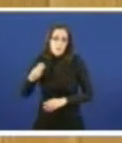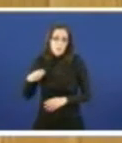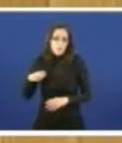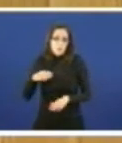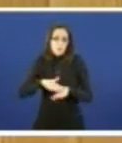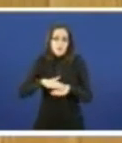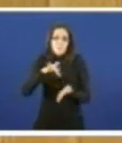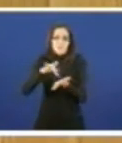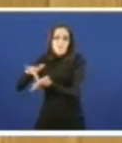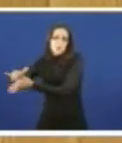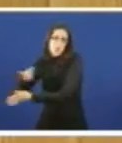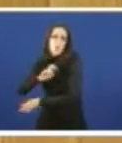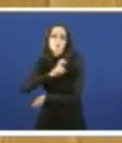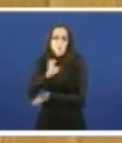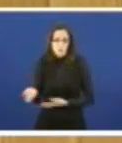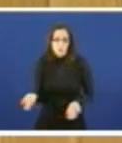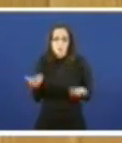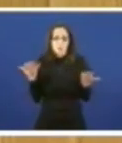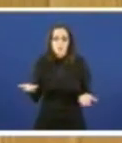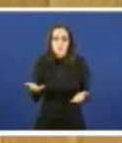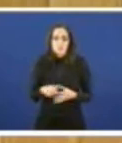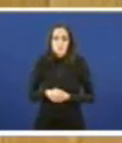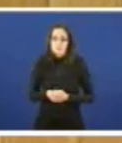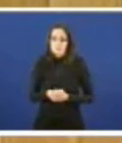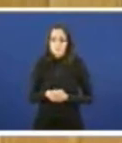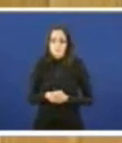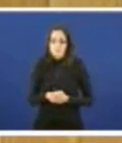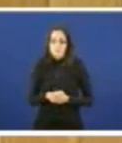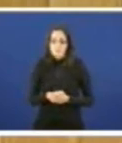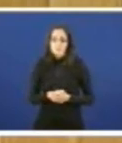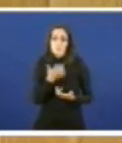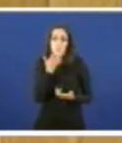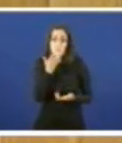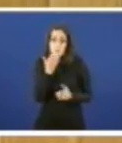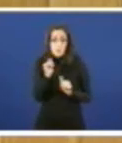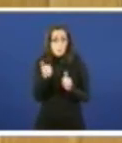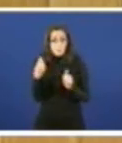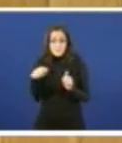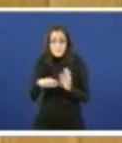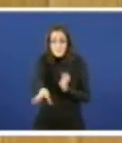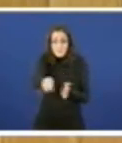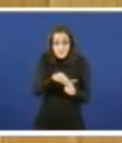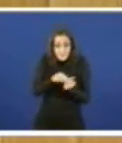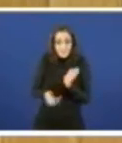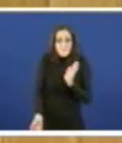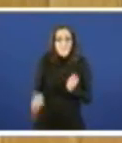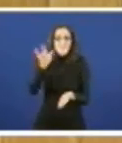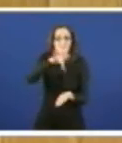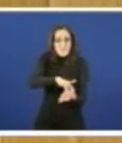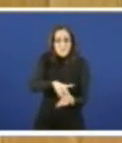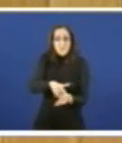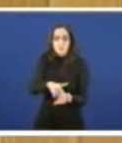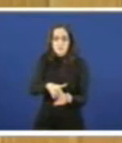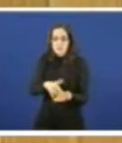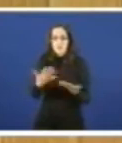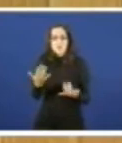para solicitar igual tratamento. Se introducimos esa excepción que vostede quere